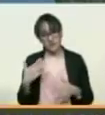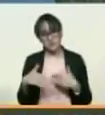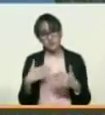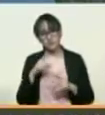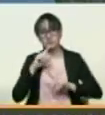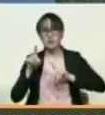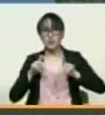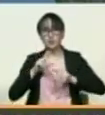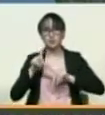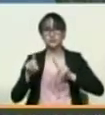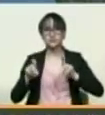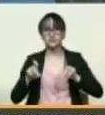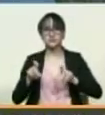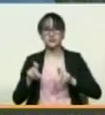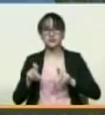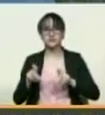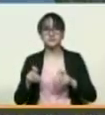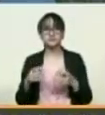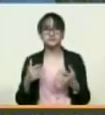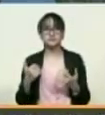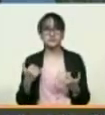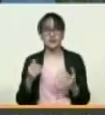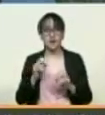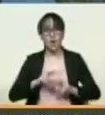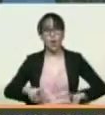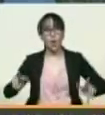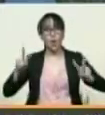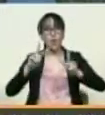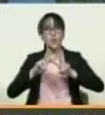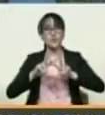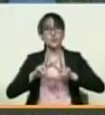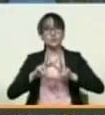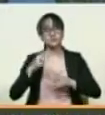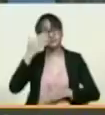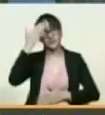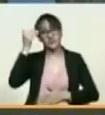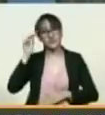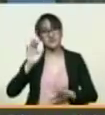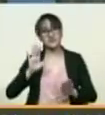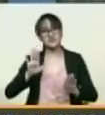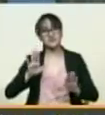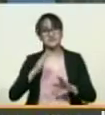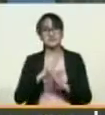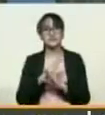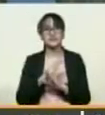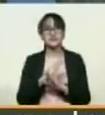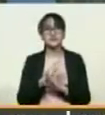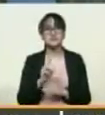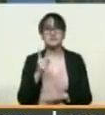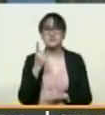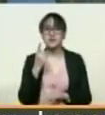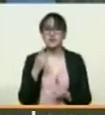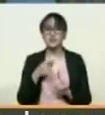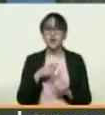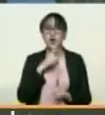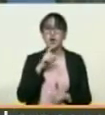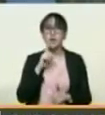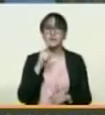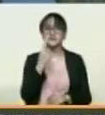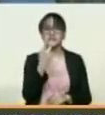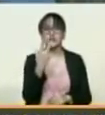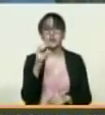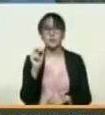preguntas, estamos aquí en Naciones Unidas, se me olvidaba, vinimos a hablar fundamentalmente ayer en nombre de